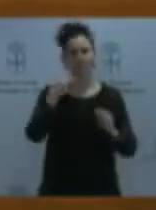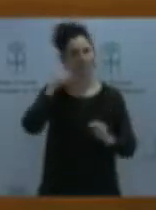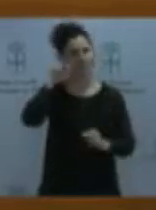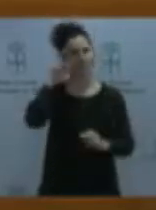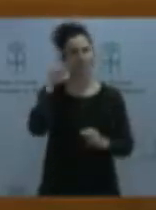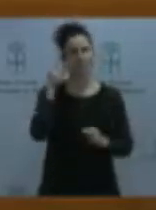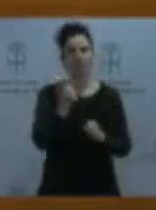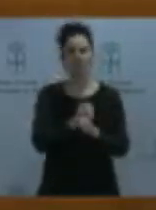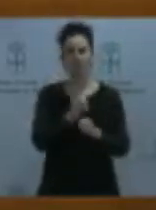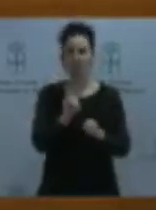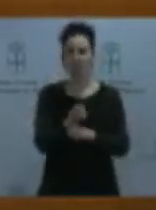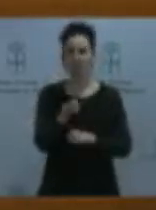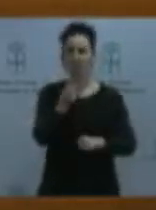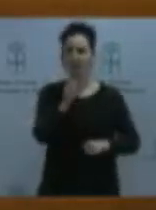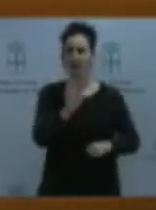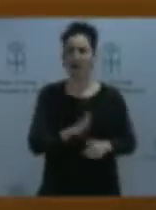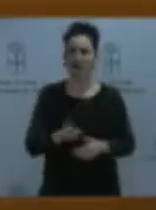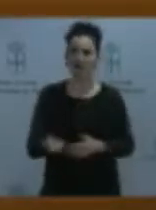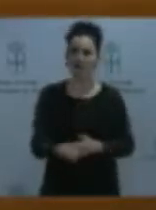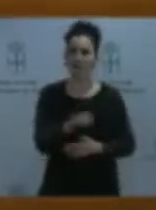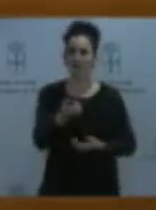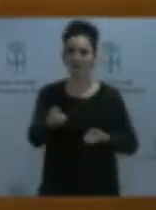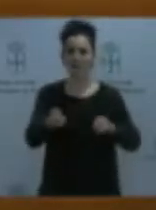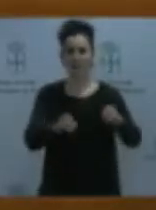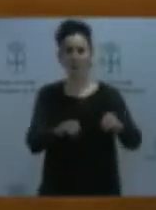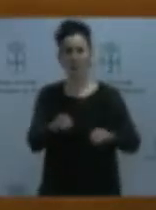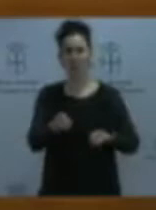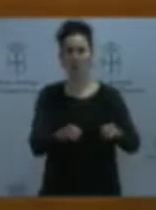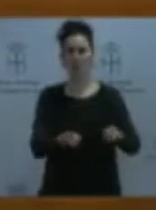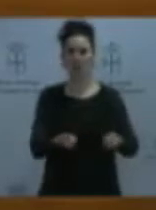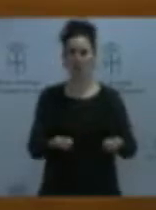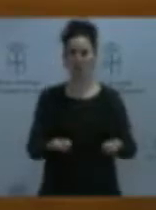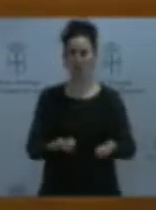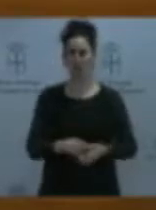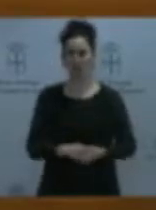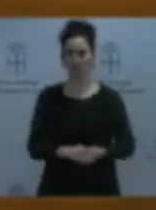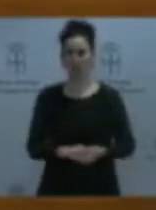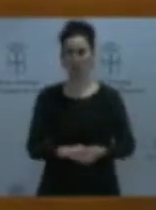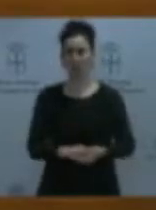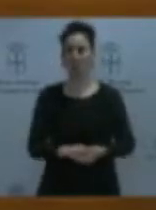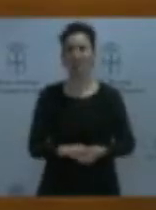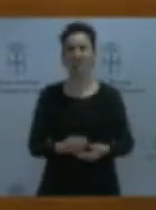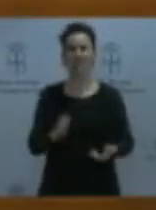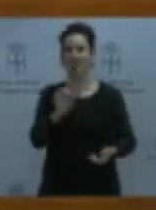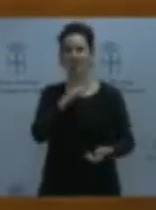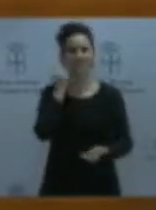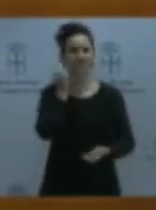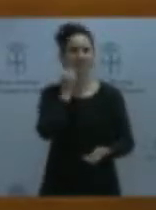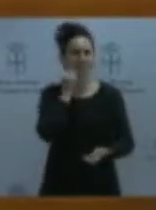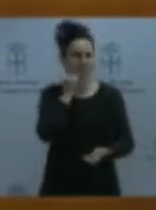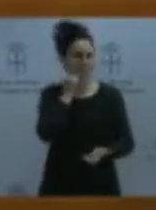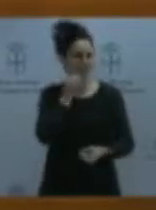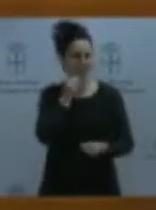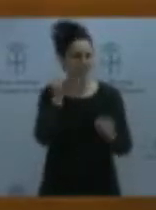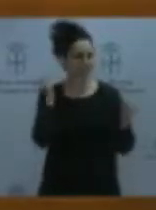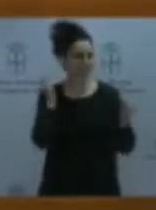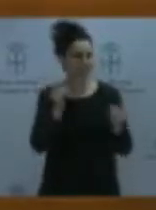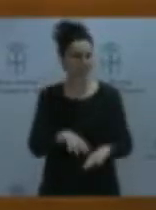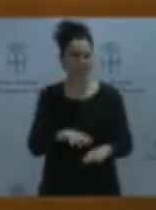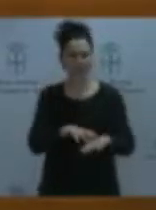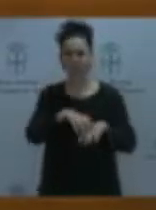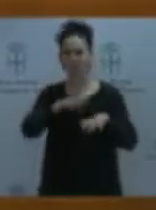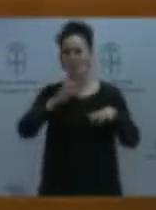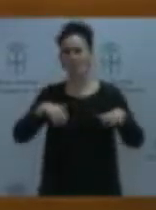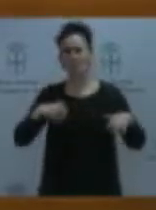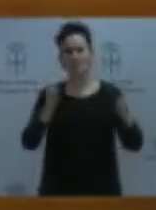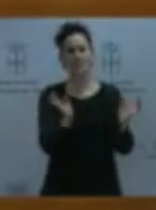conductores. Consideramos que esta es una reclamación que, además, yo creo que la mayor parte de los grupos parlamentarios deben de estar de